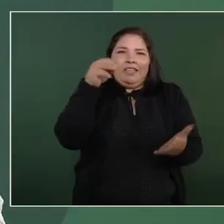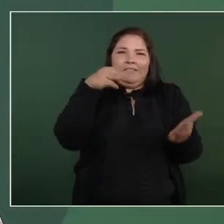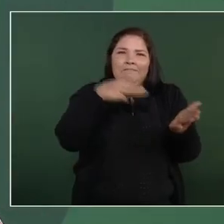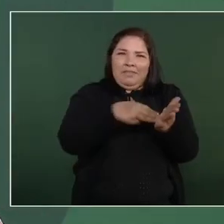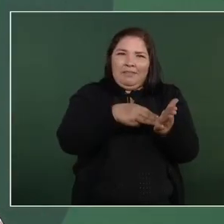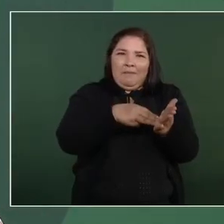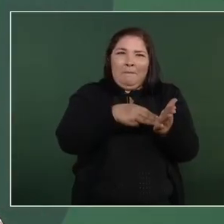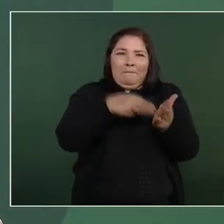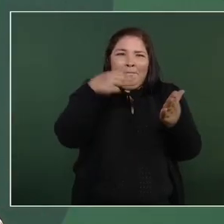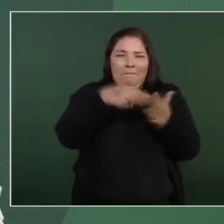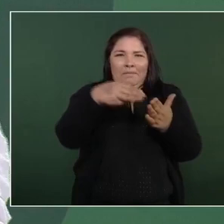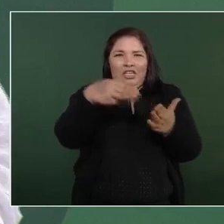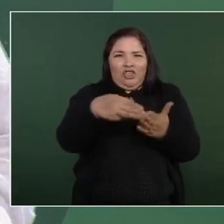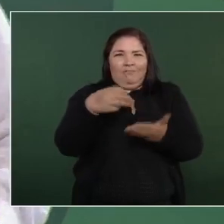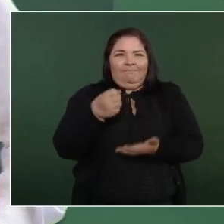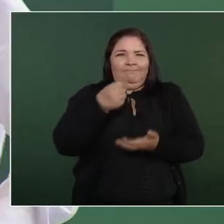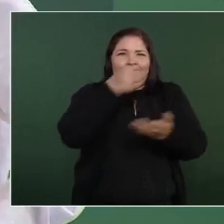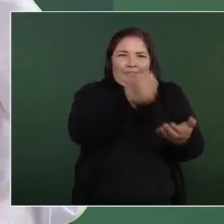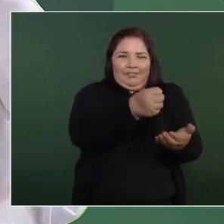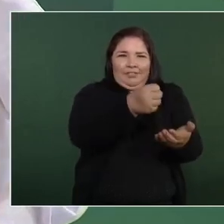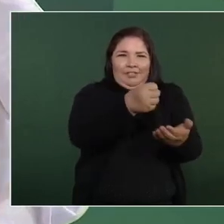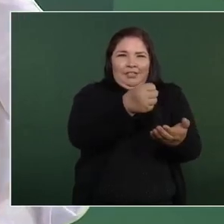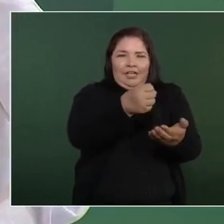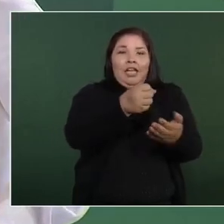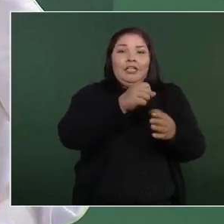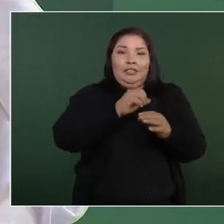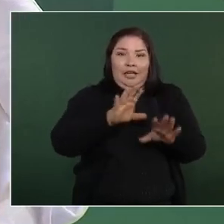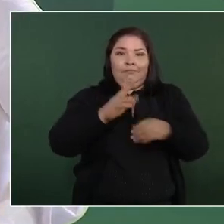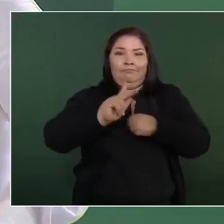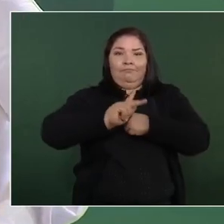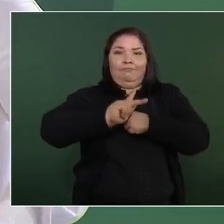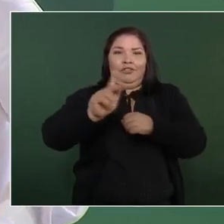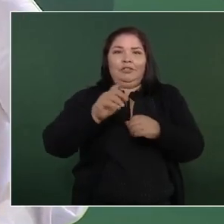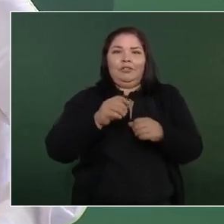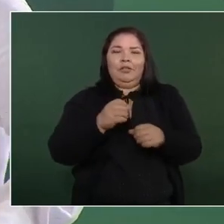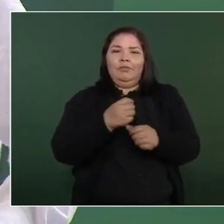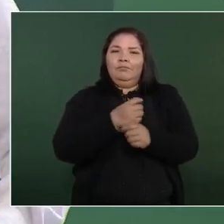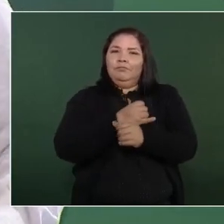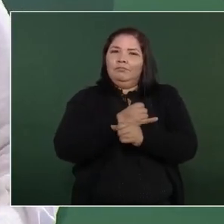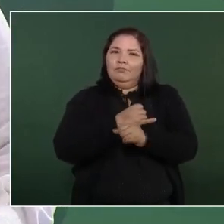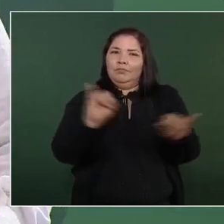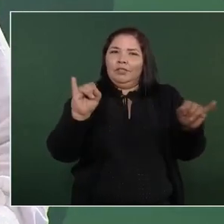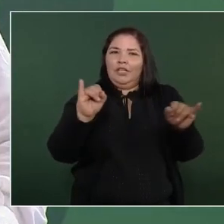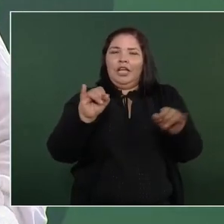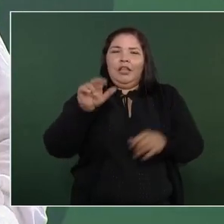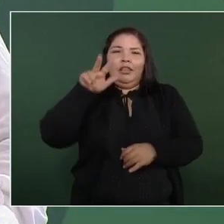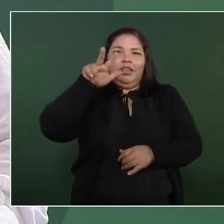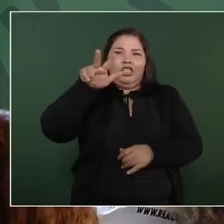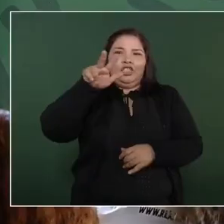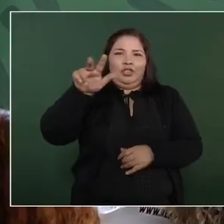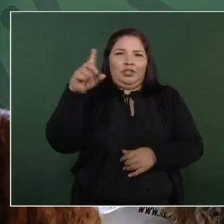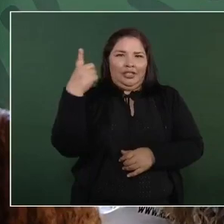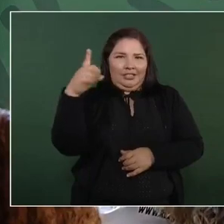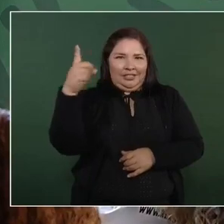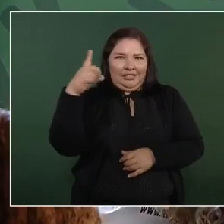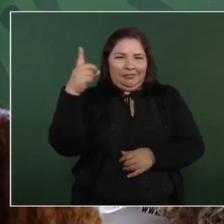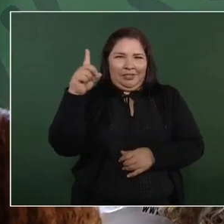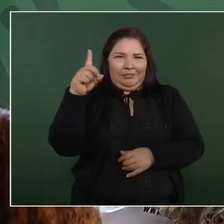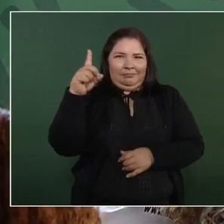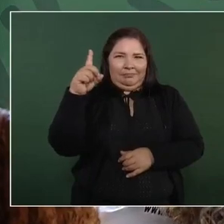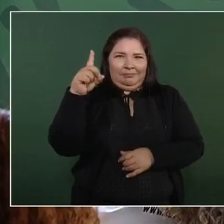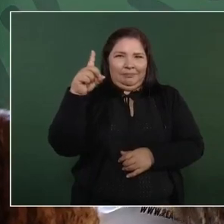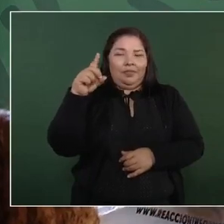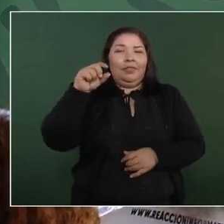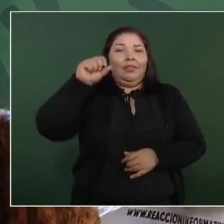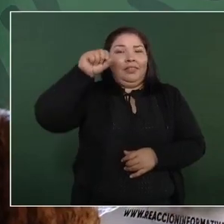20,000 millones de pesos. La va a inaugurar, ya me dijo el presidente ayer, el 18 de diciembre. Lo va a hacer también,